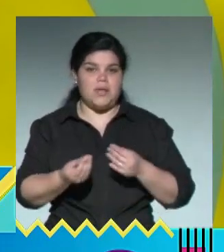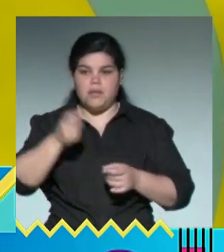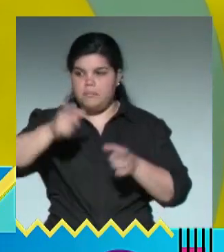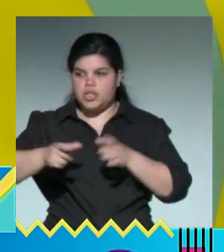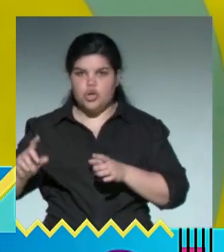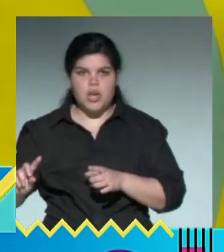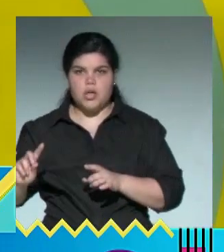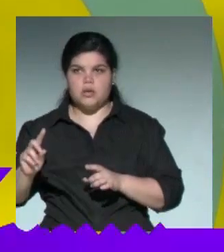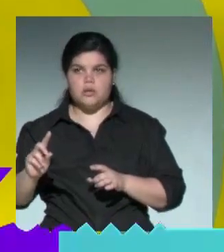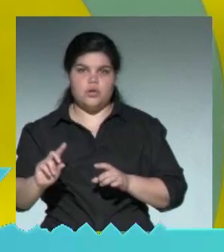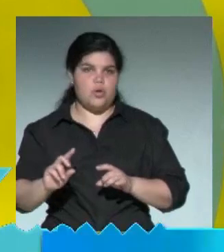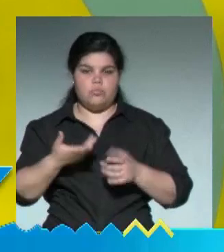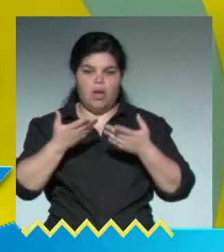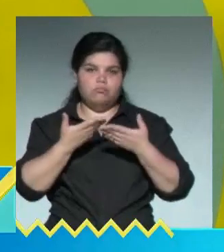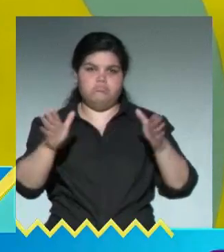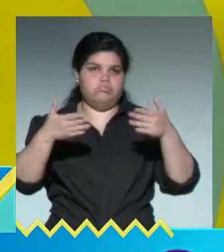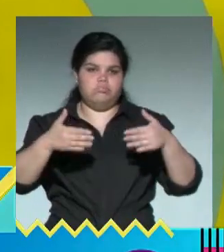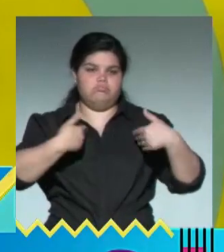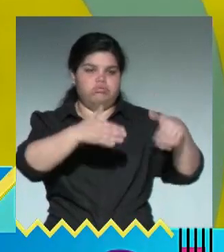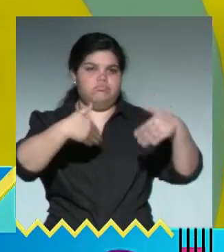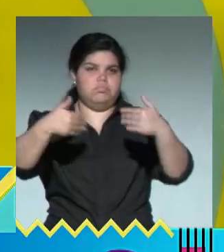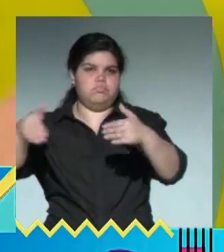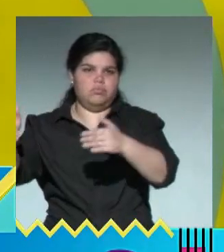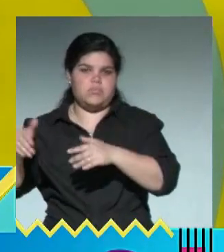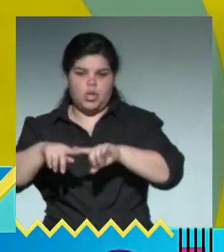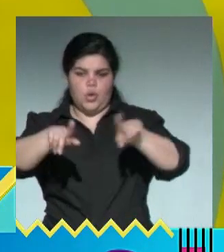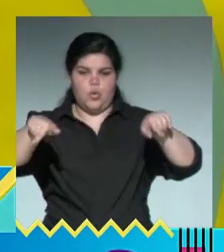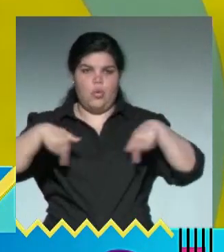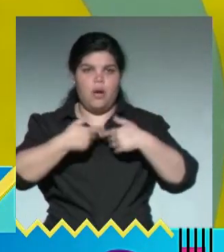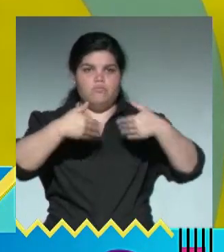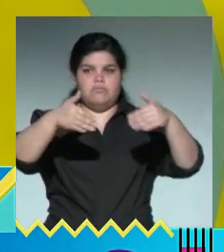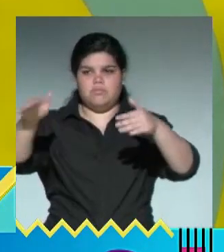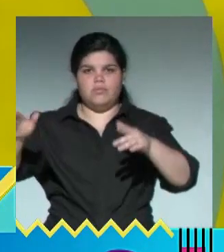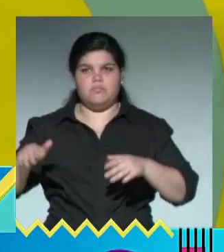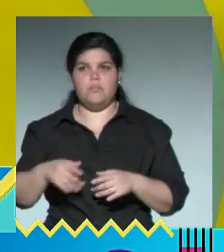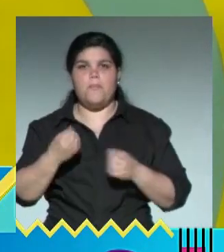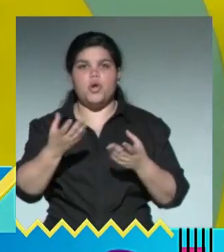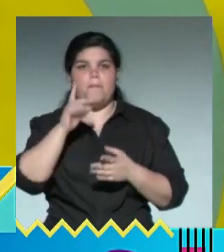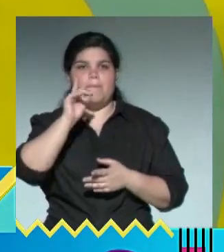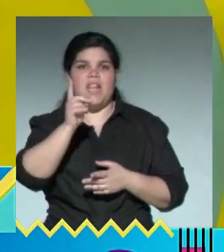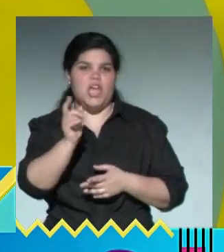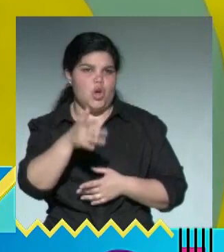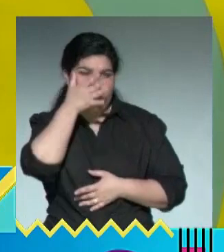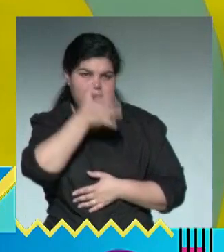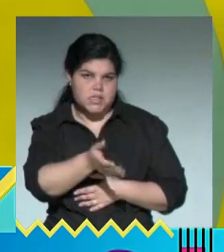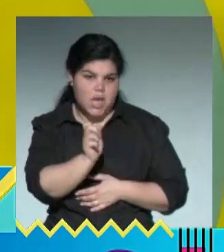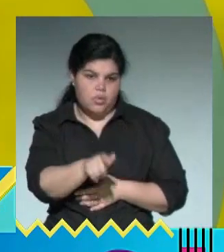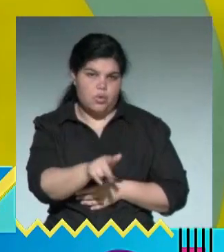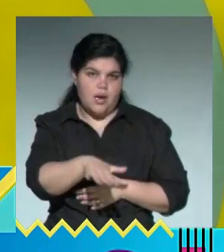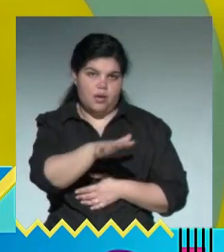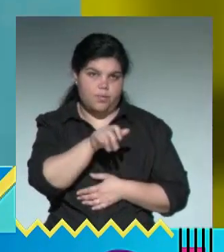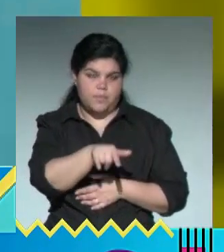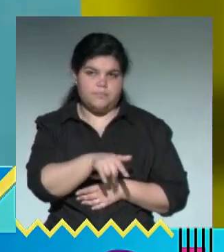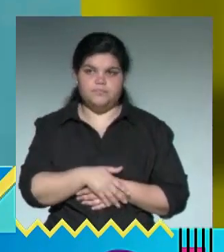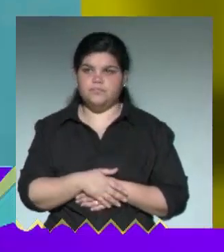se autoevacuó, pero bueno, por los riesgos que había, ¿no? ¿Por qué creen que se extendió, digamos,